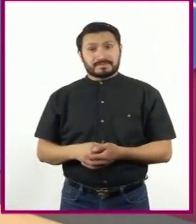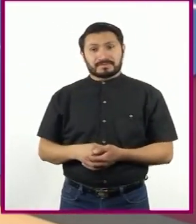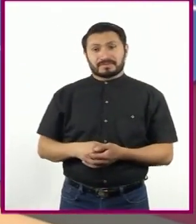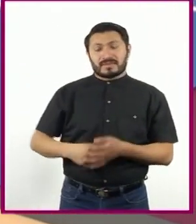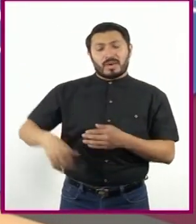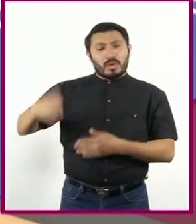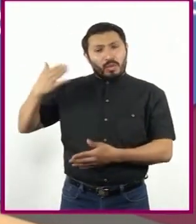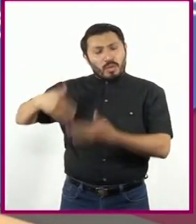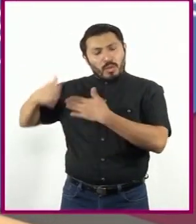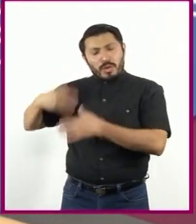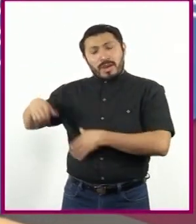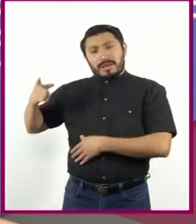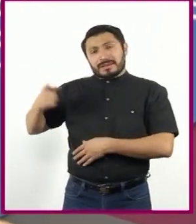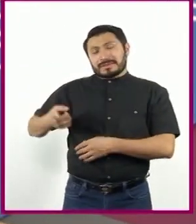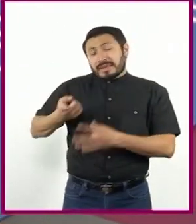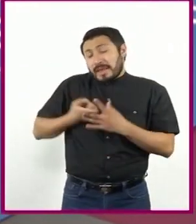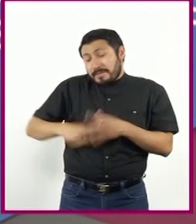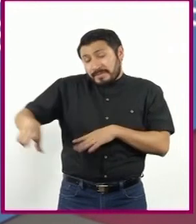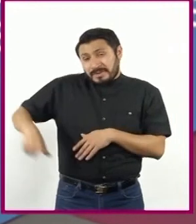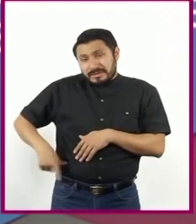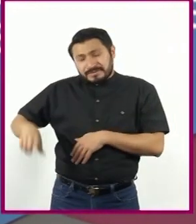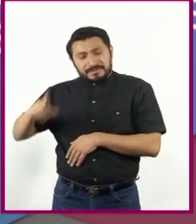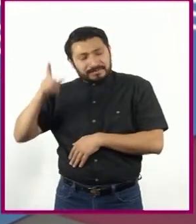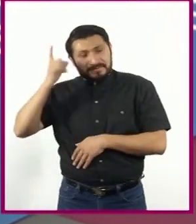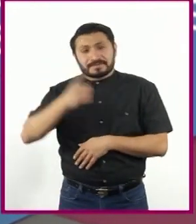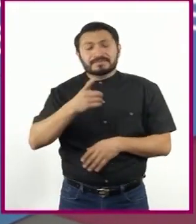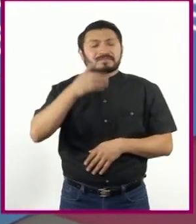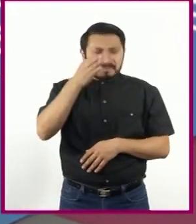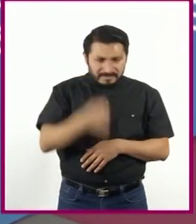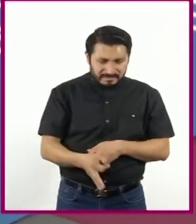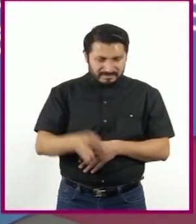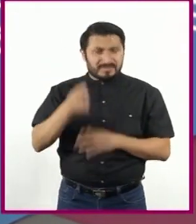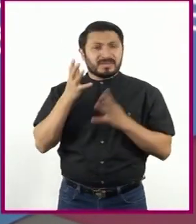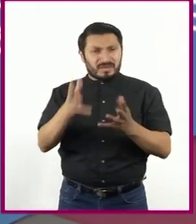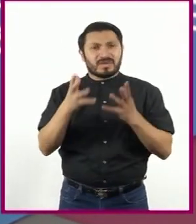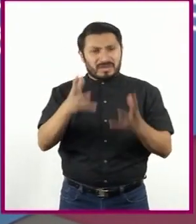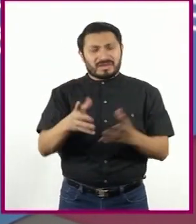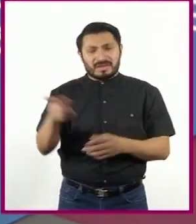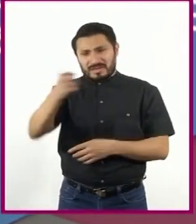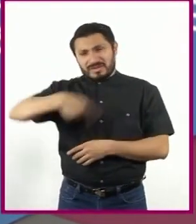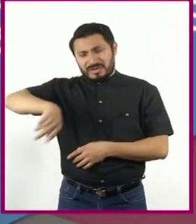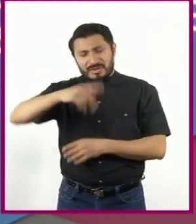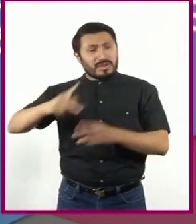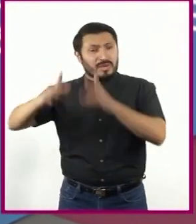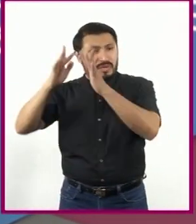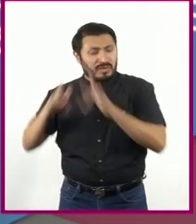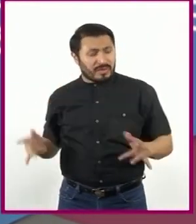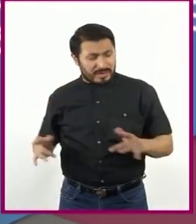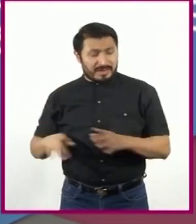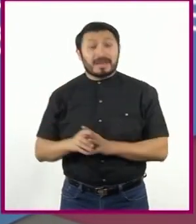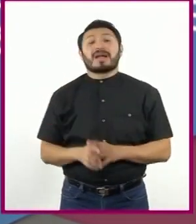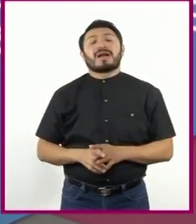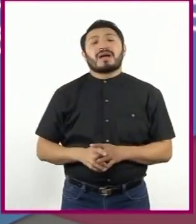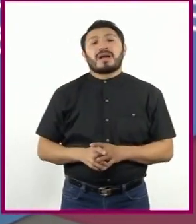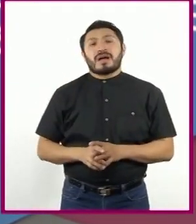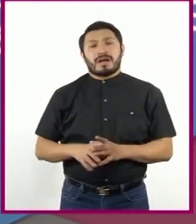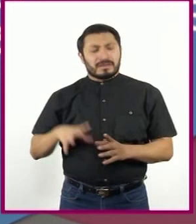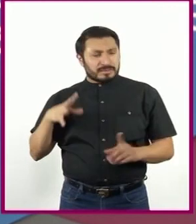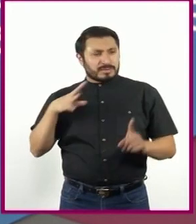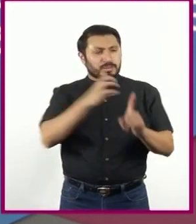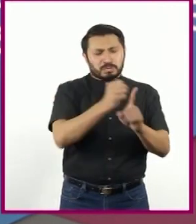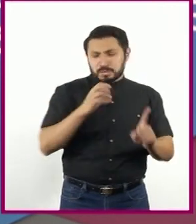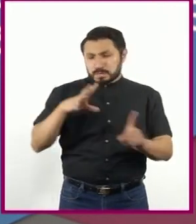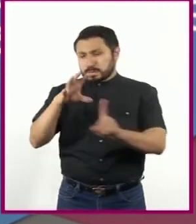primeros años de gobierno, respondió al deseo de la burguesía francesa y consolidó muchas de las conquistas